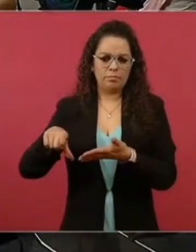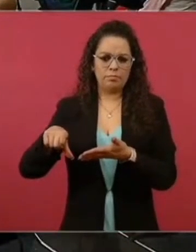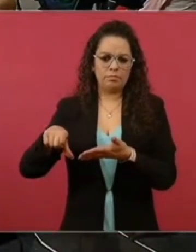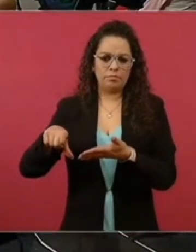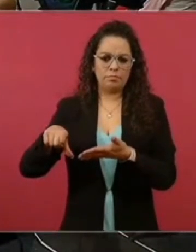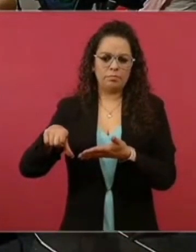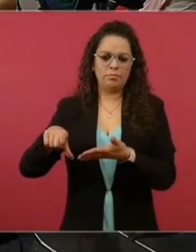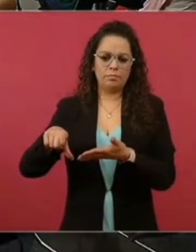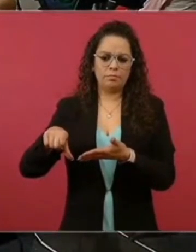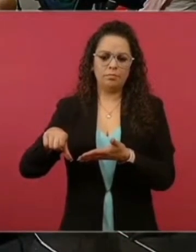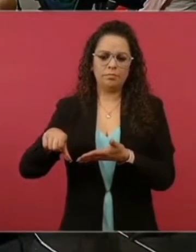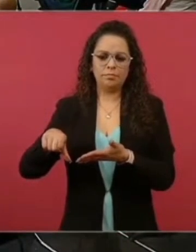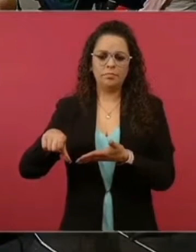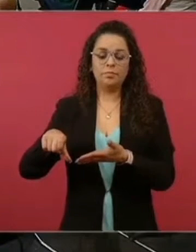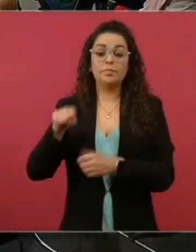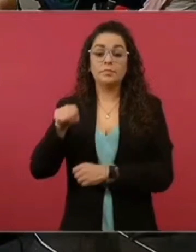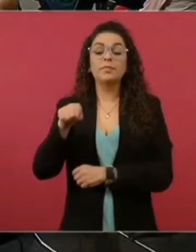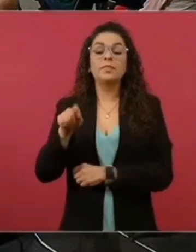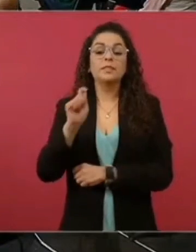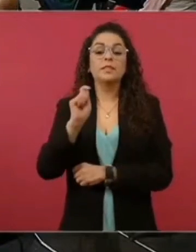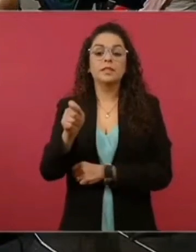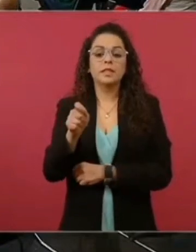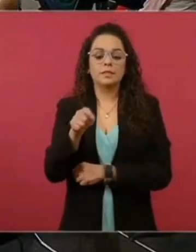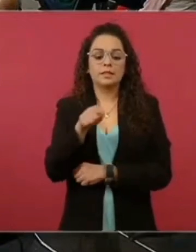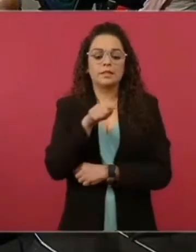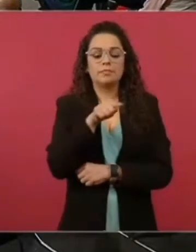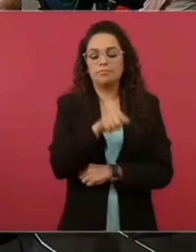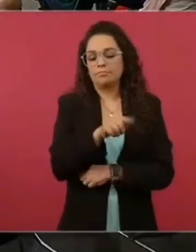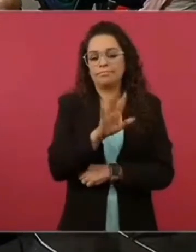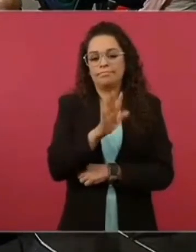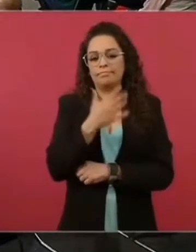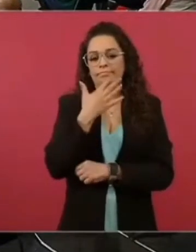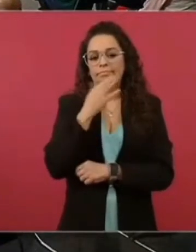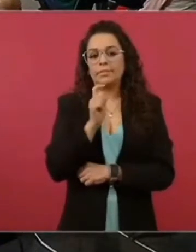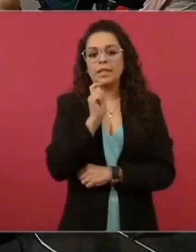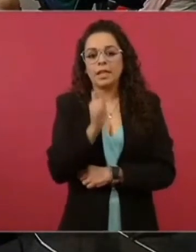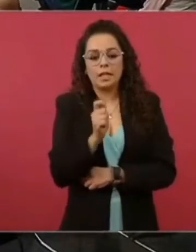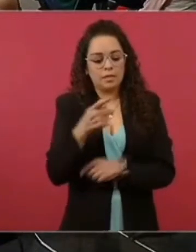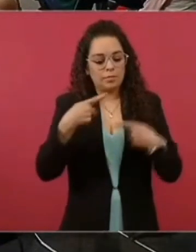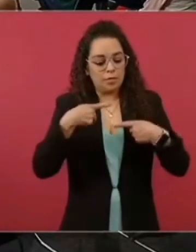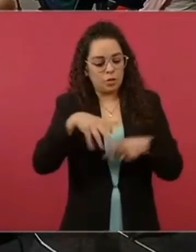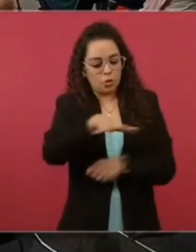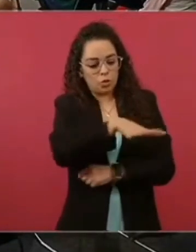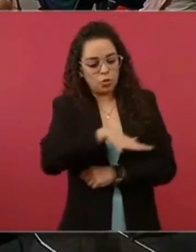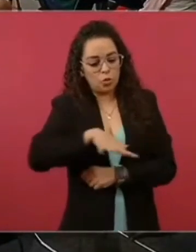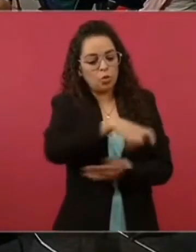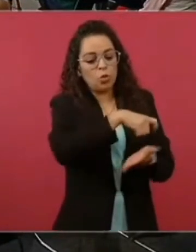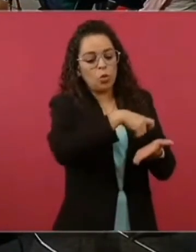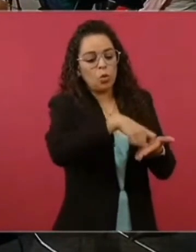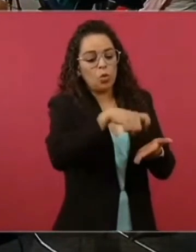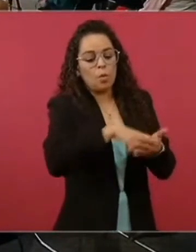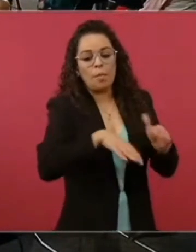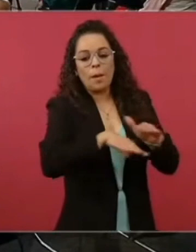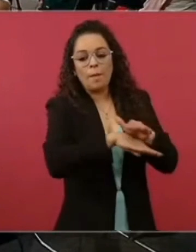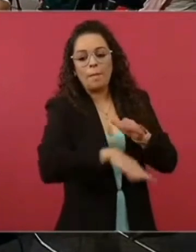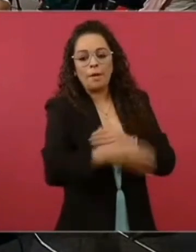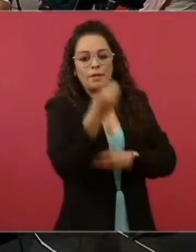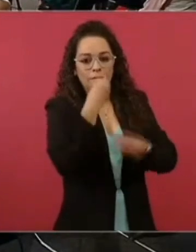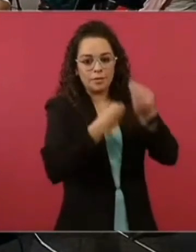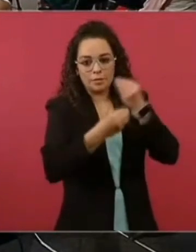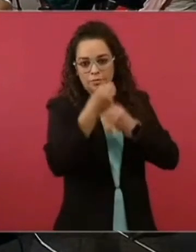lo que tiene que ver con la microeconomía, con el consumo popular, con lo que le interesa a la